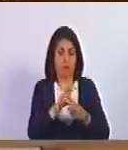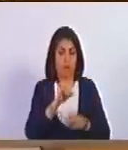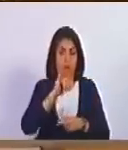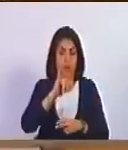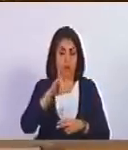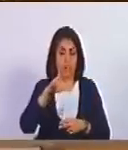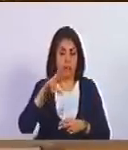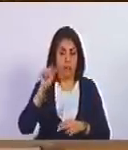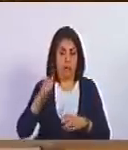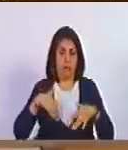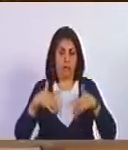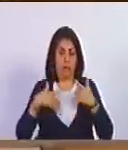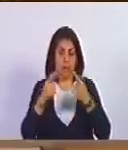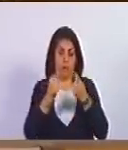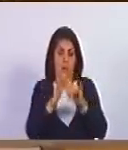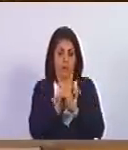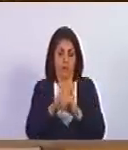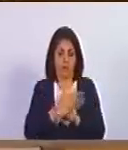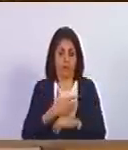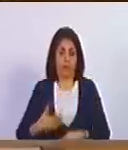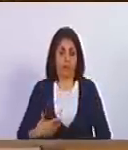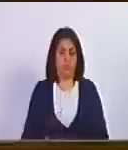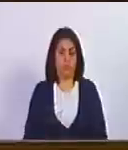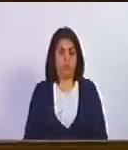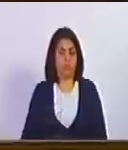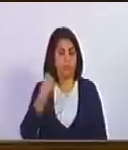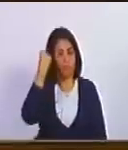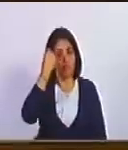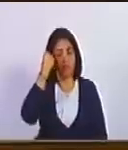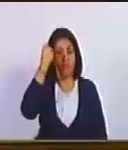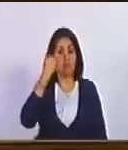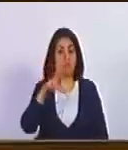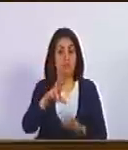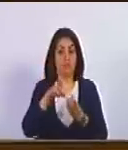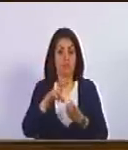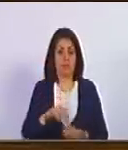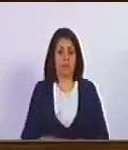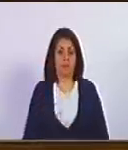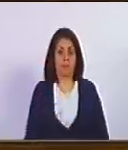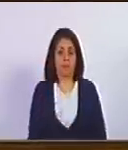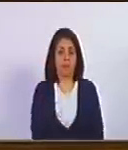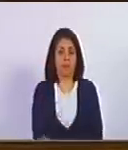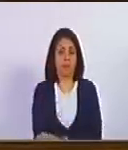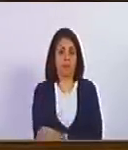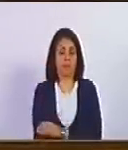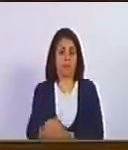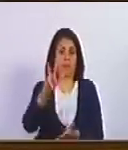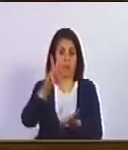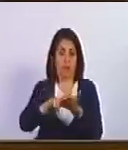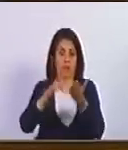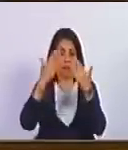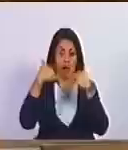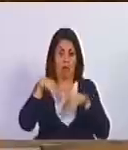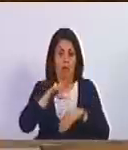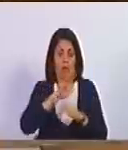a las actividades económicas. Es todo, señor presidente. En consideración el epígrafe. Aprobado.